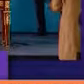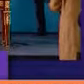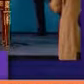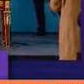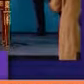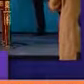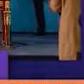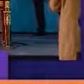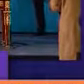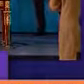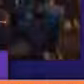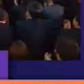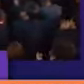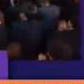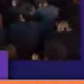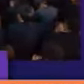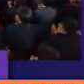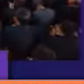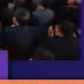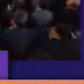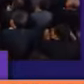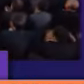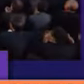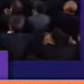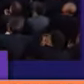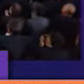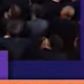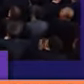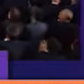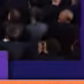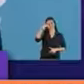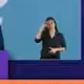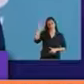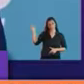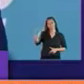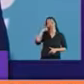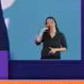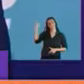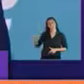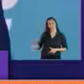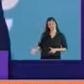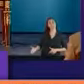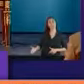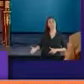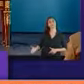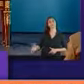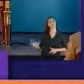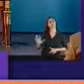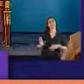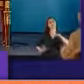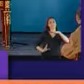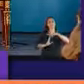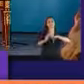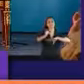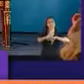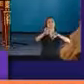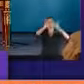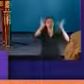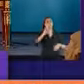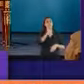pueda inyectar más cantidad de fertilizantes, más cantidad de tecnología, que pueda incrementar los niveles